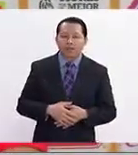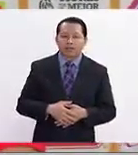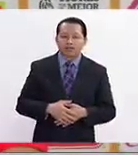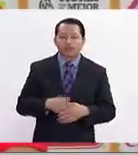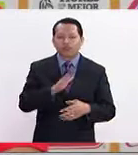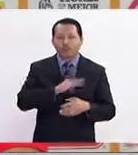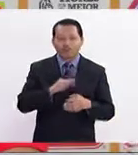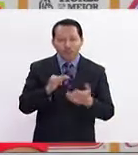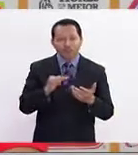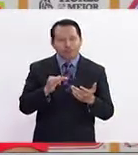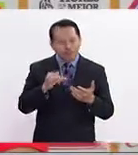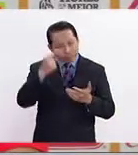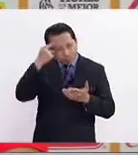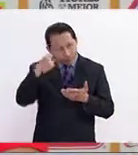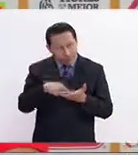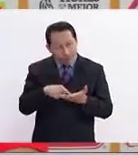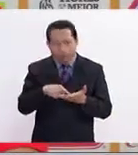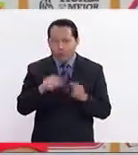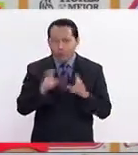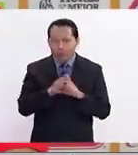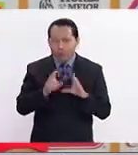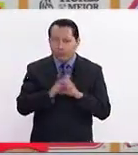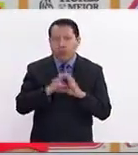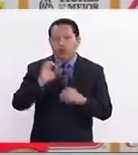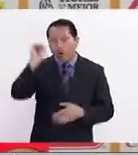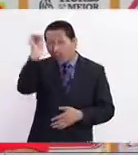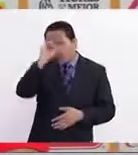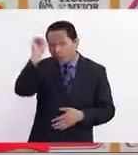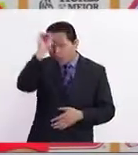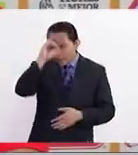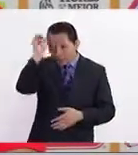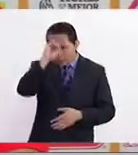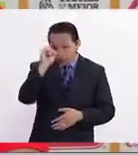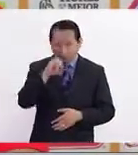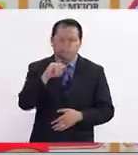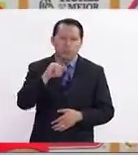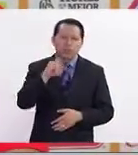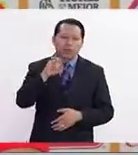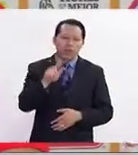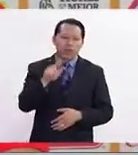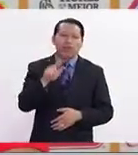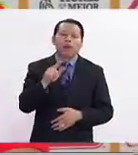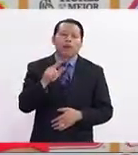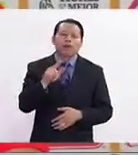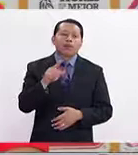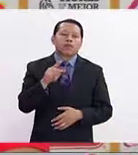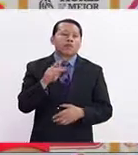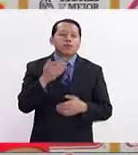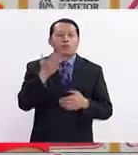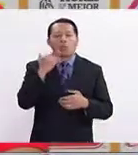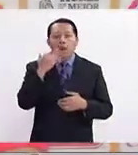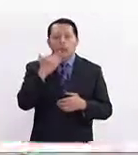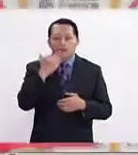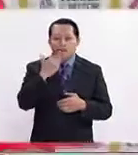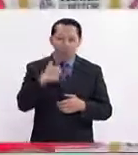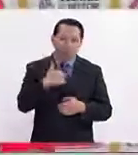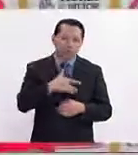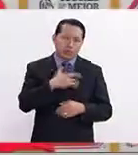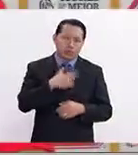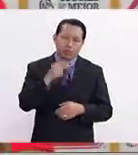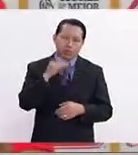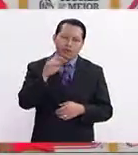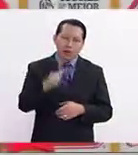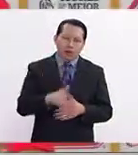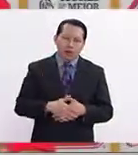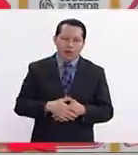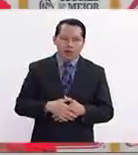Creo que, a diferencia de lo que opina Miguel, no hubo polémica. Para mí es penal. Haciendo